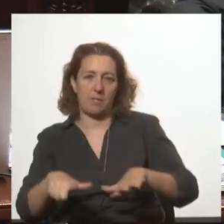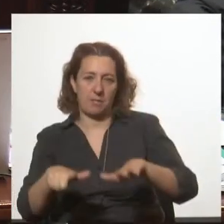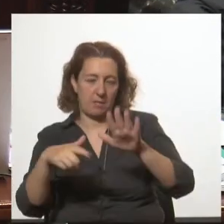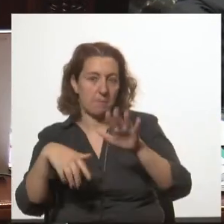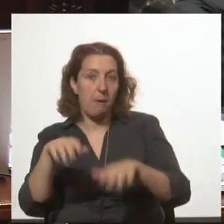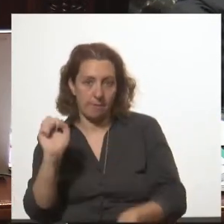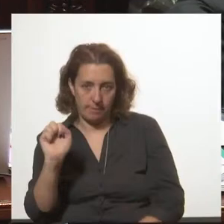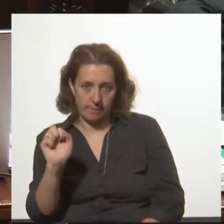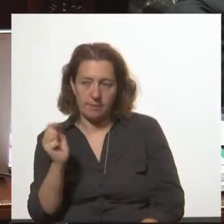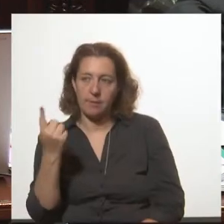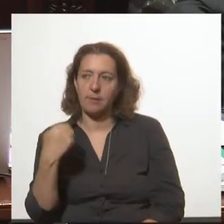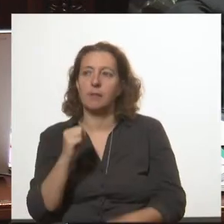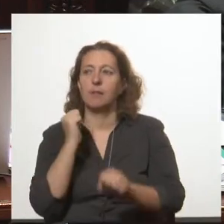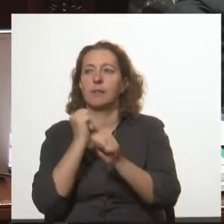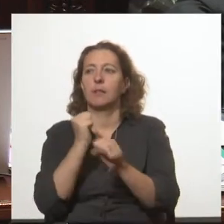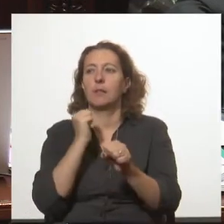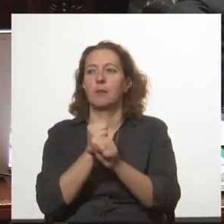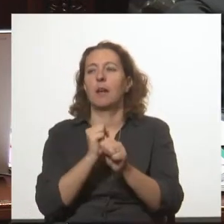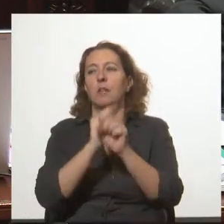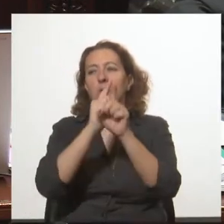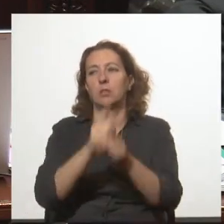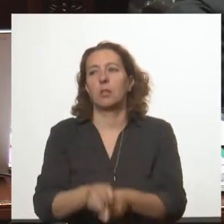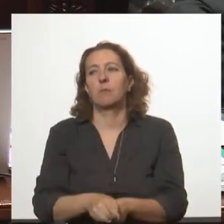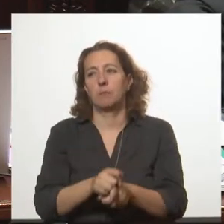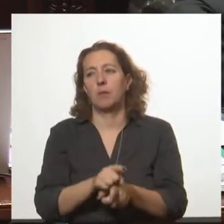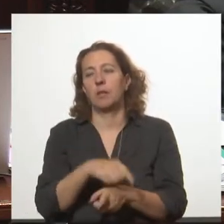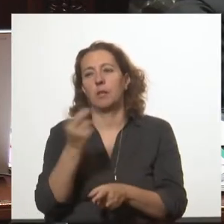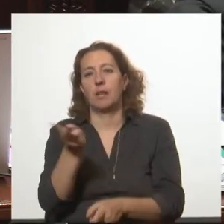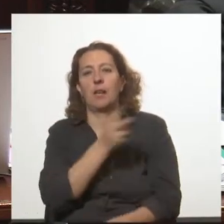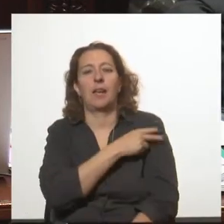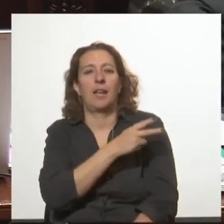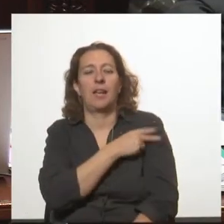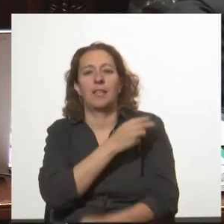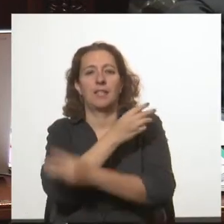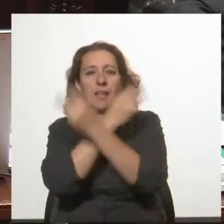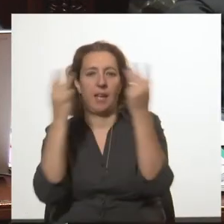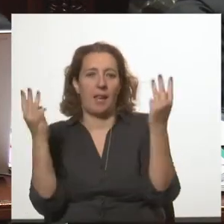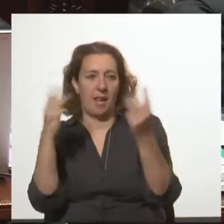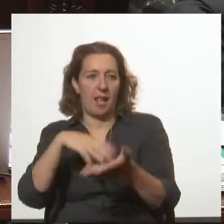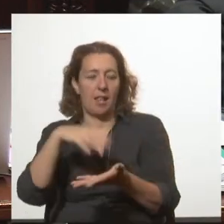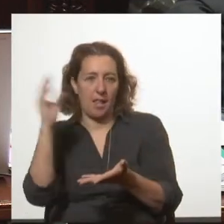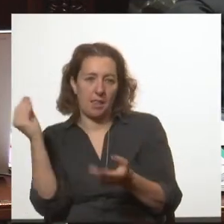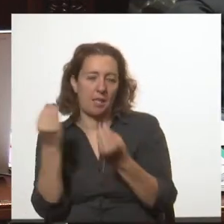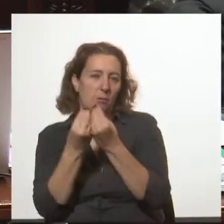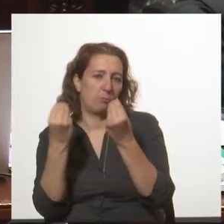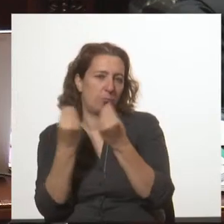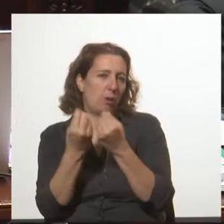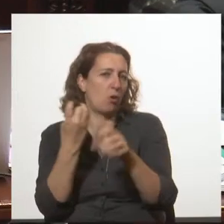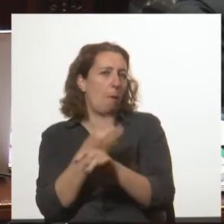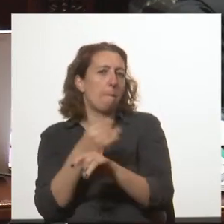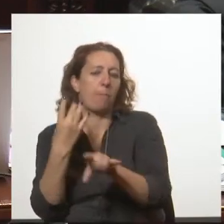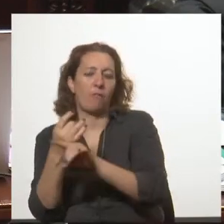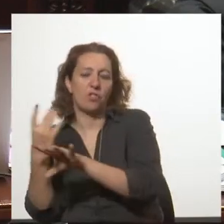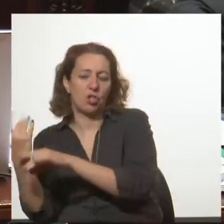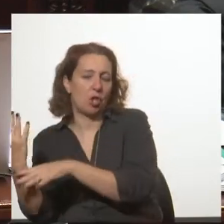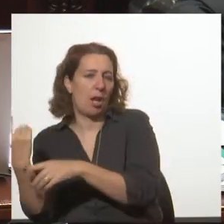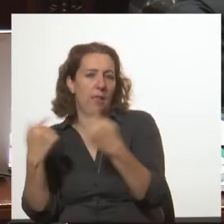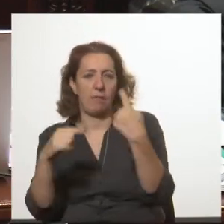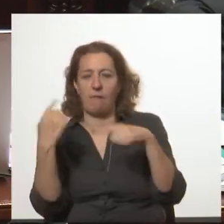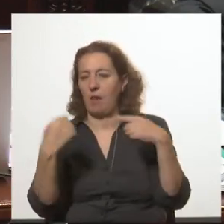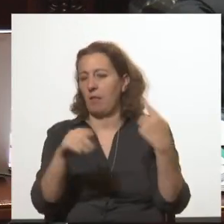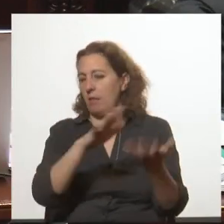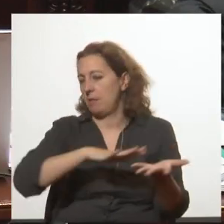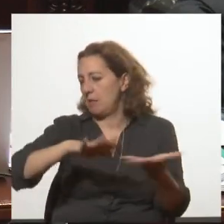contraparte que se puso a su servicio por parte de la gerencia general de antel de varios profesionales en diversas disciplinas de la empresa